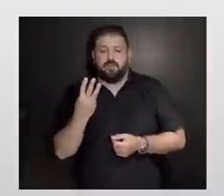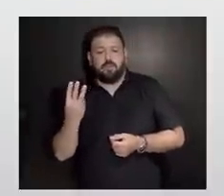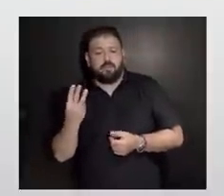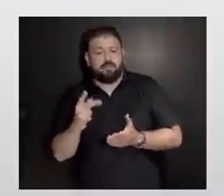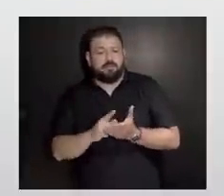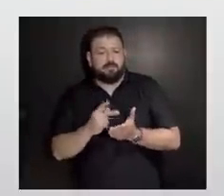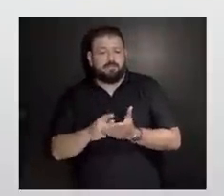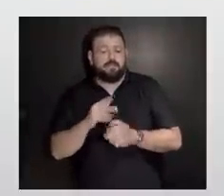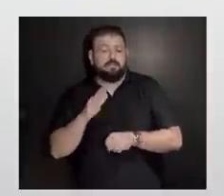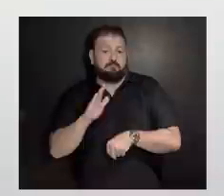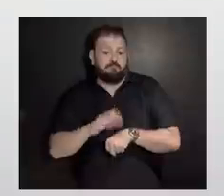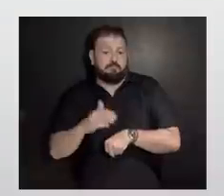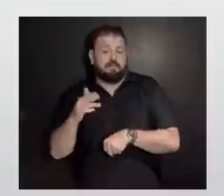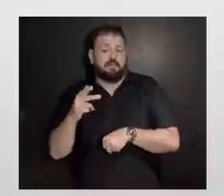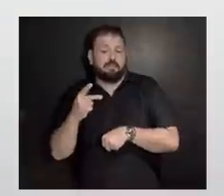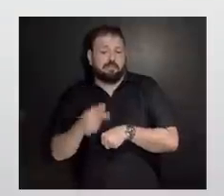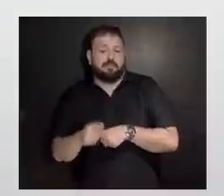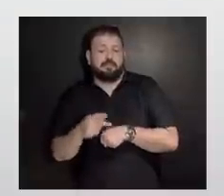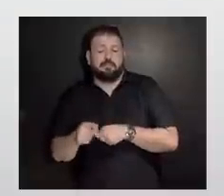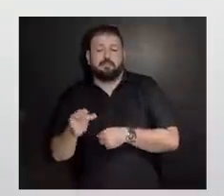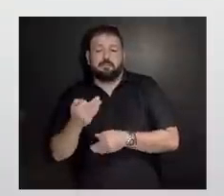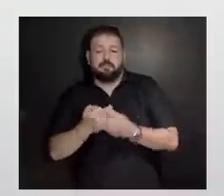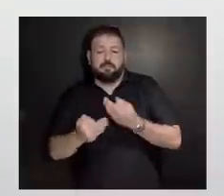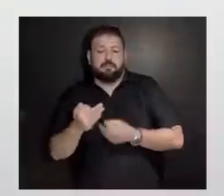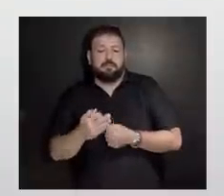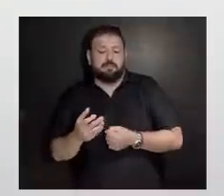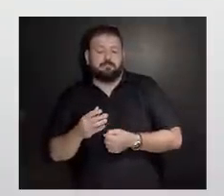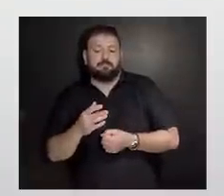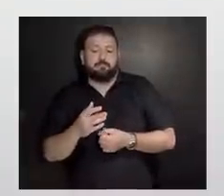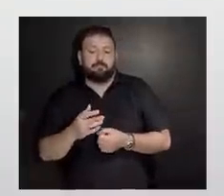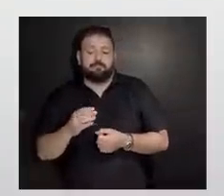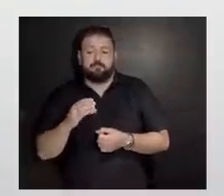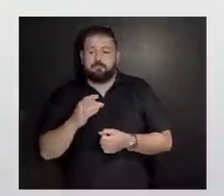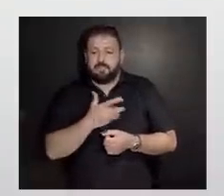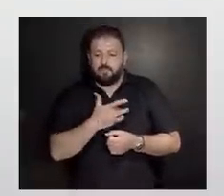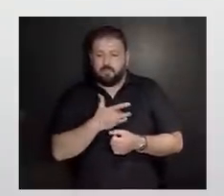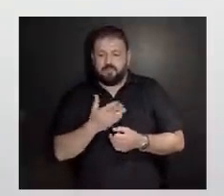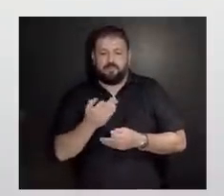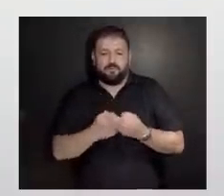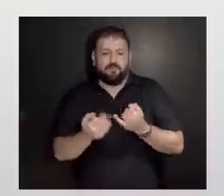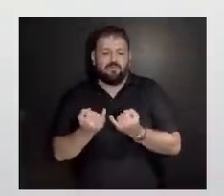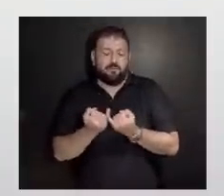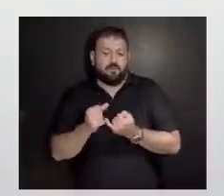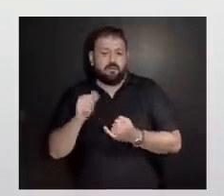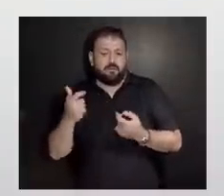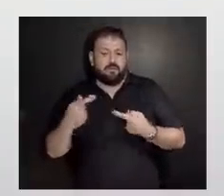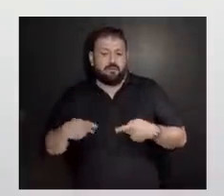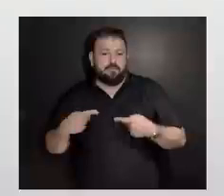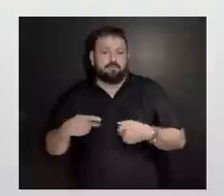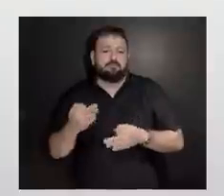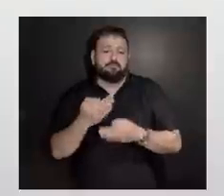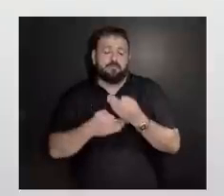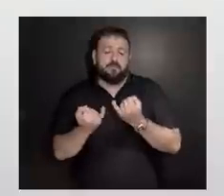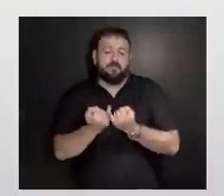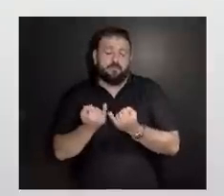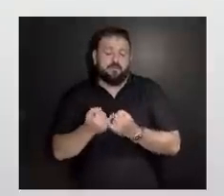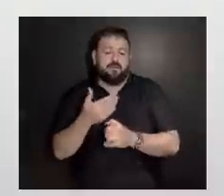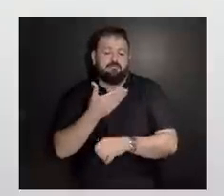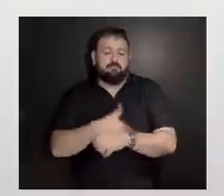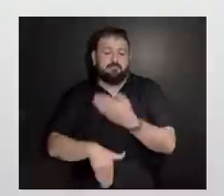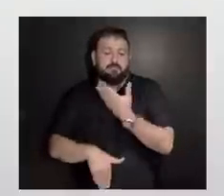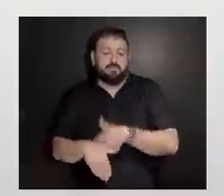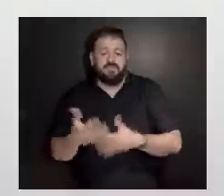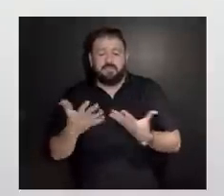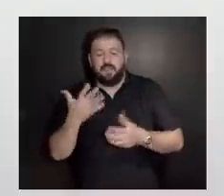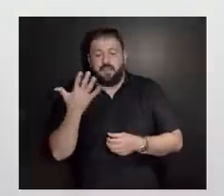riesgo de una enfermedad cardiovascular en personas en comparación con personas sanas. Y pues las amputaciones obviamente son de 10